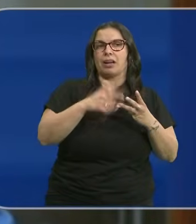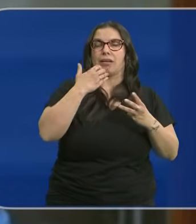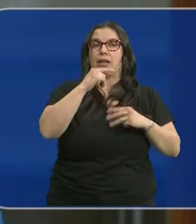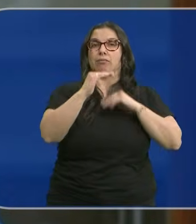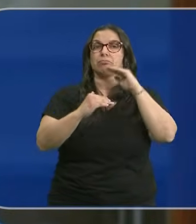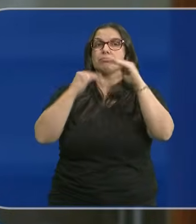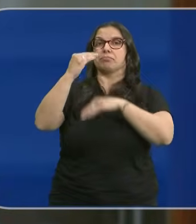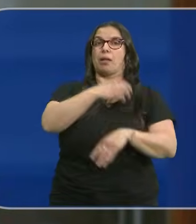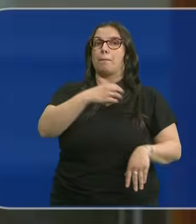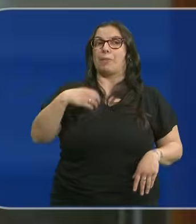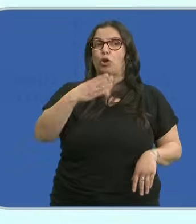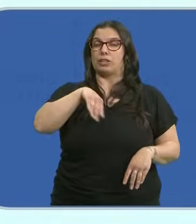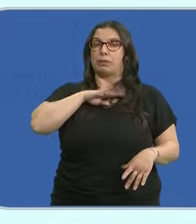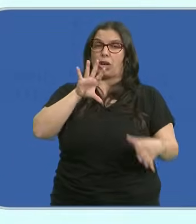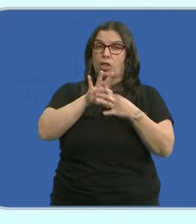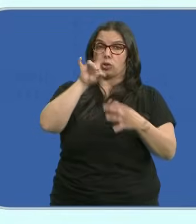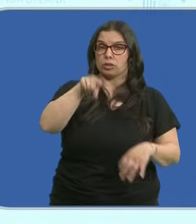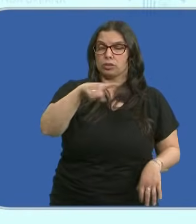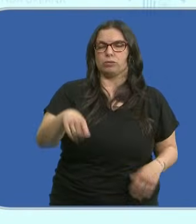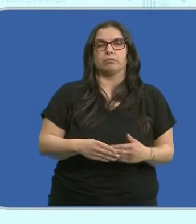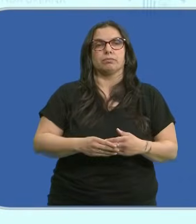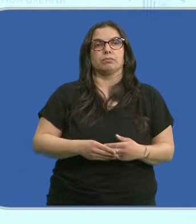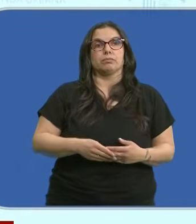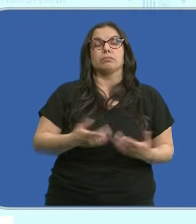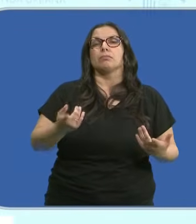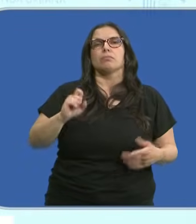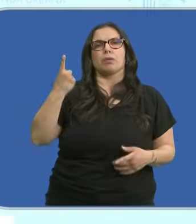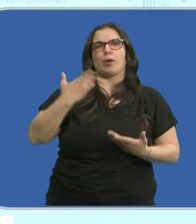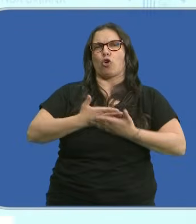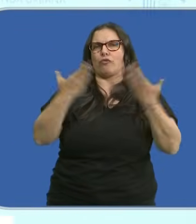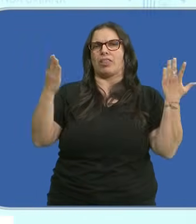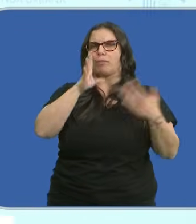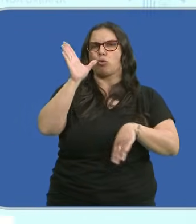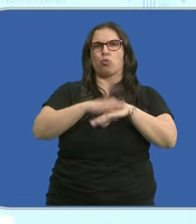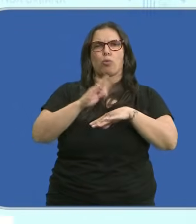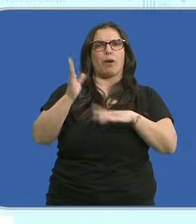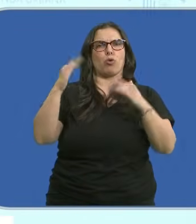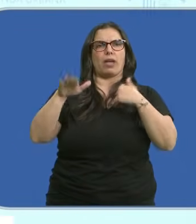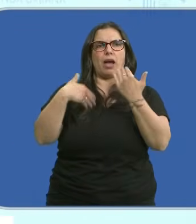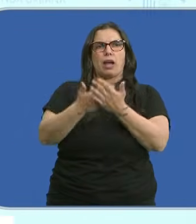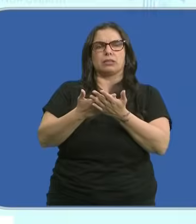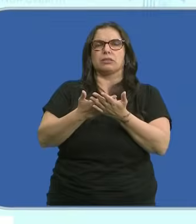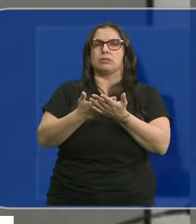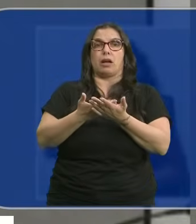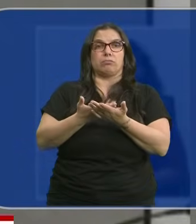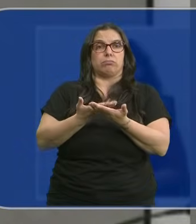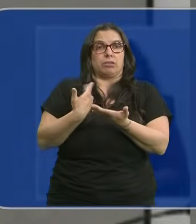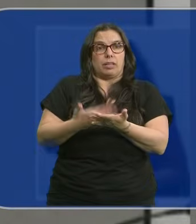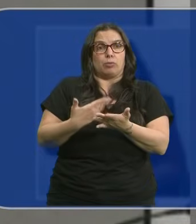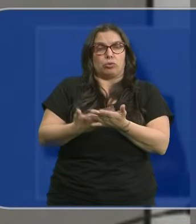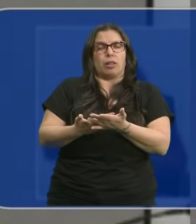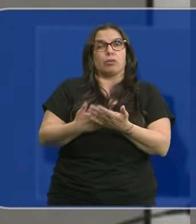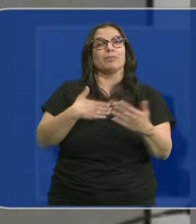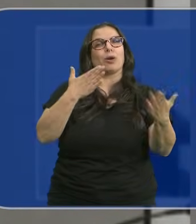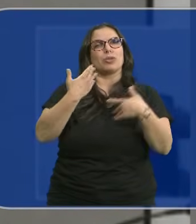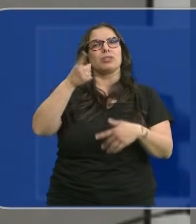ascenso al Banco de España tiene algo que ver. La confianza de la presunción de inocencia, pues yo mantengo mi confianza en el presidente Zapatero. Conversaciones en las